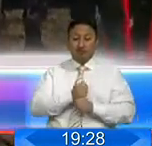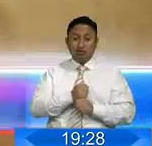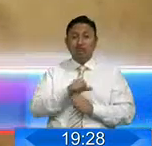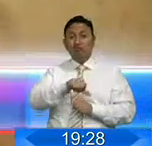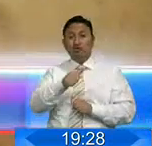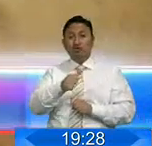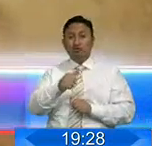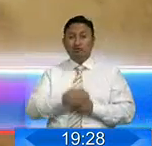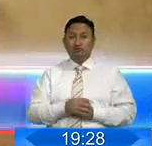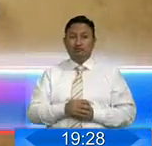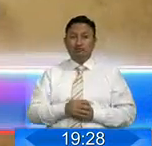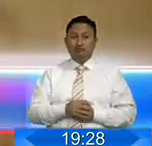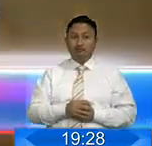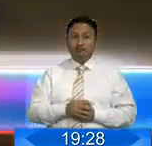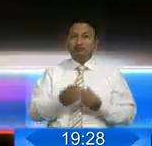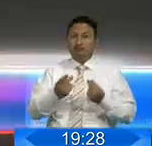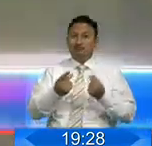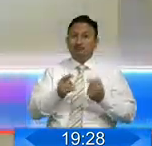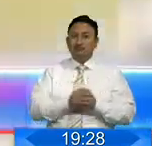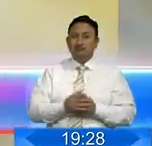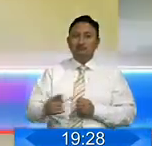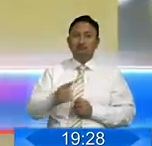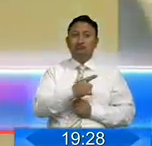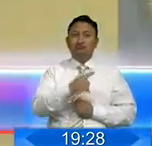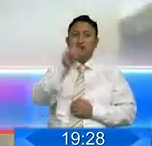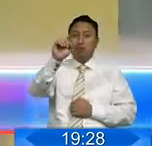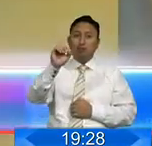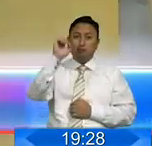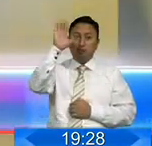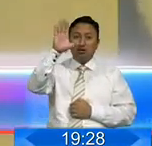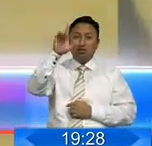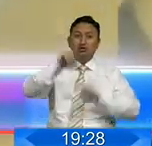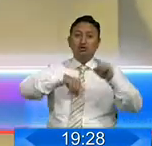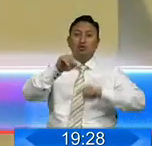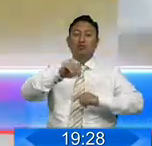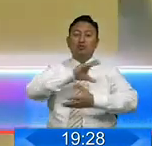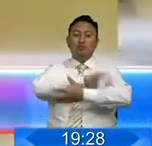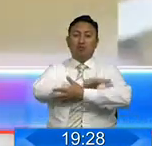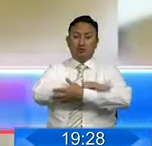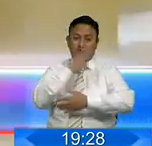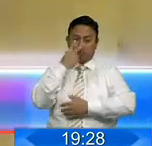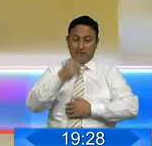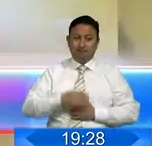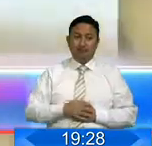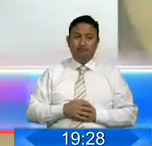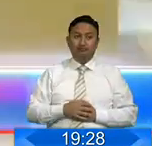otros factores inmediatamente aparecieron estos vídeos en algunas plataformas virtuales